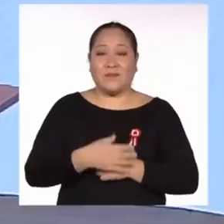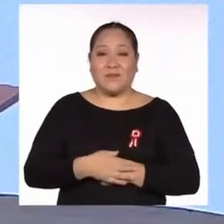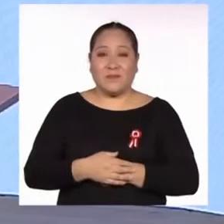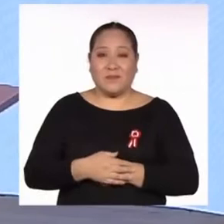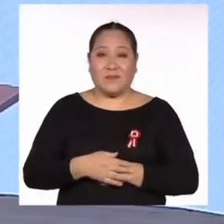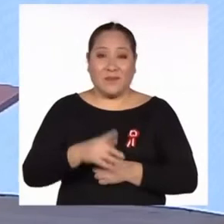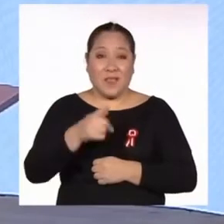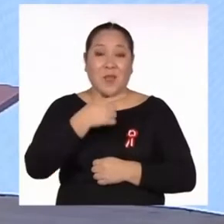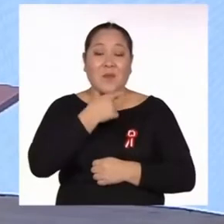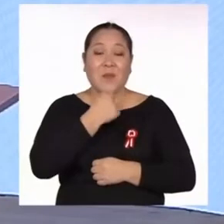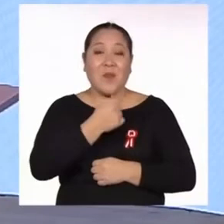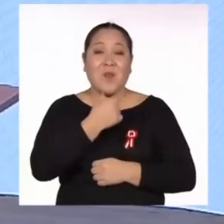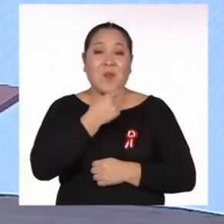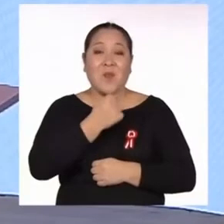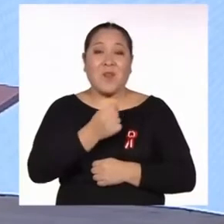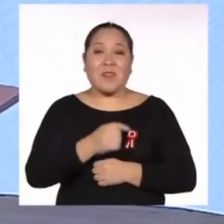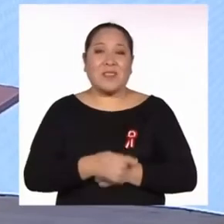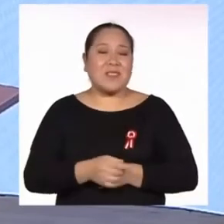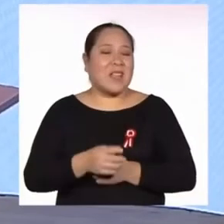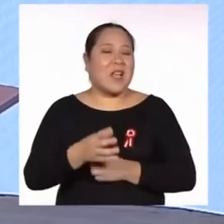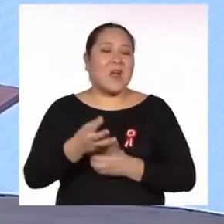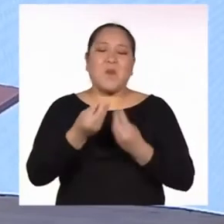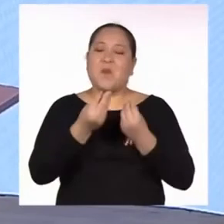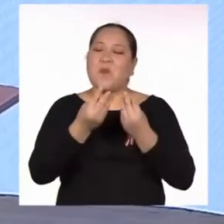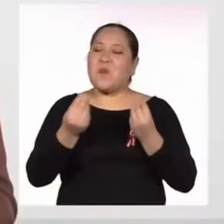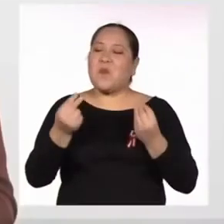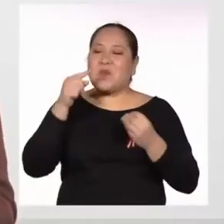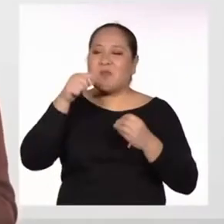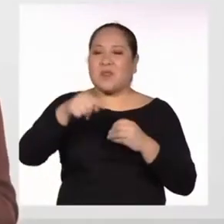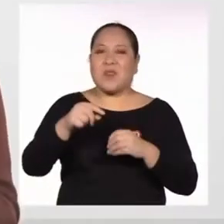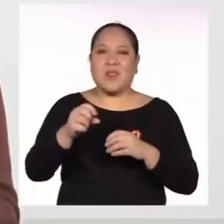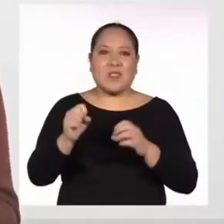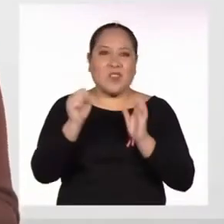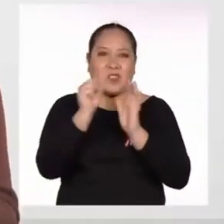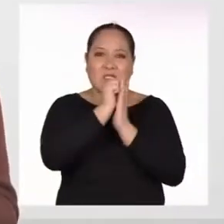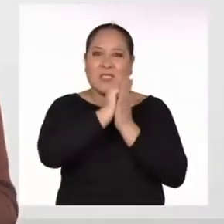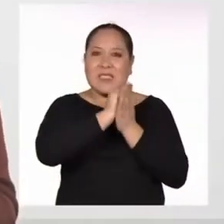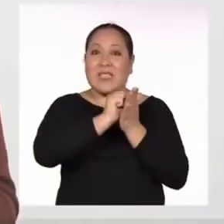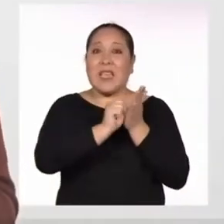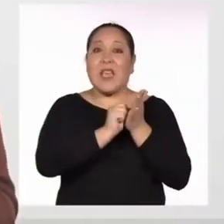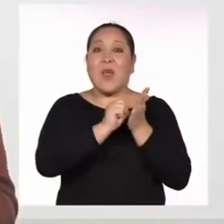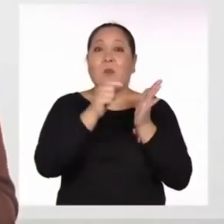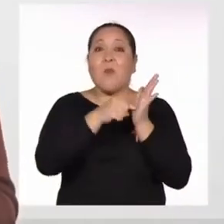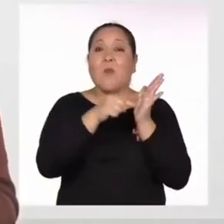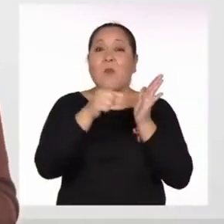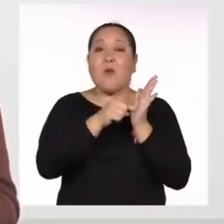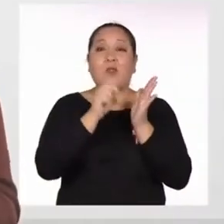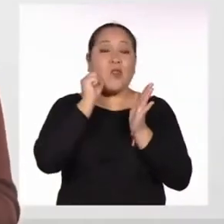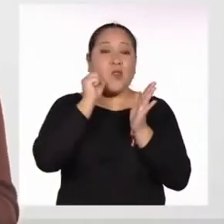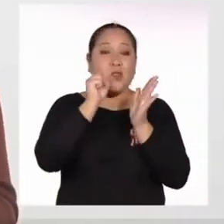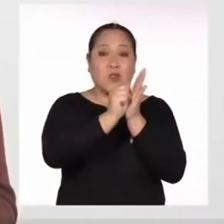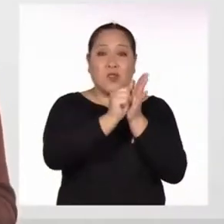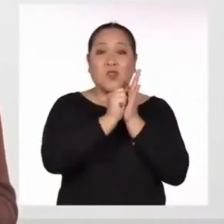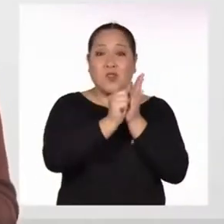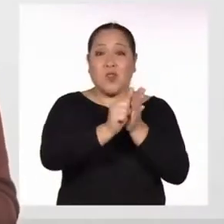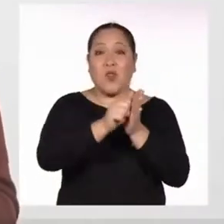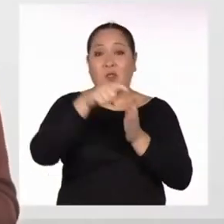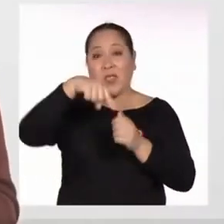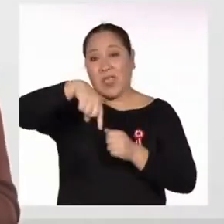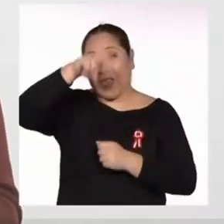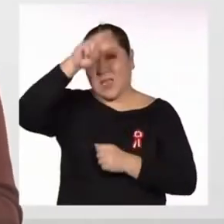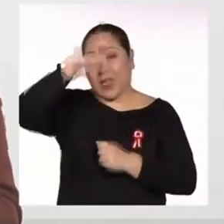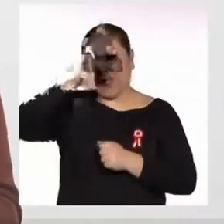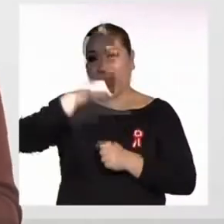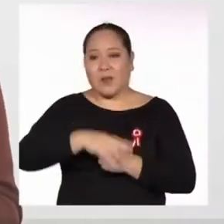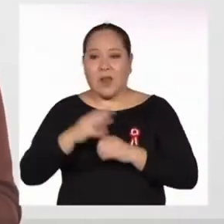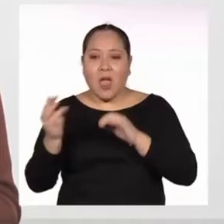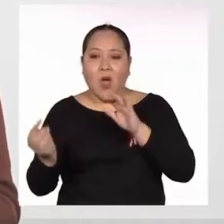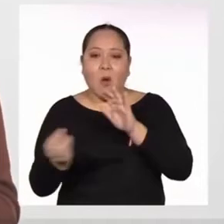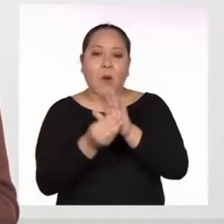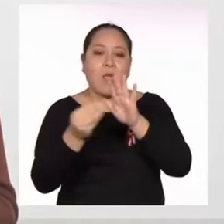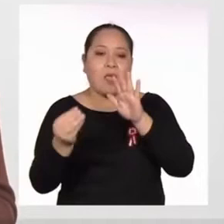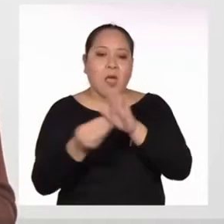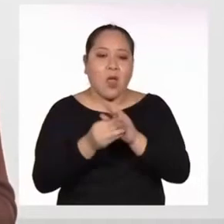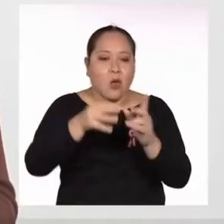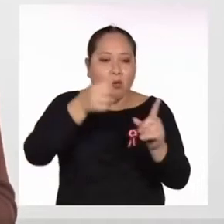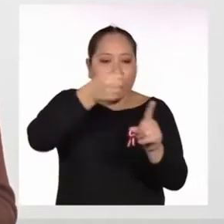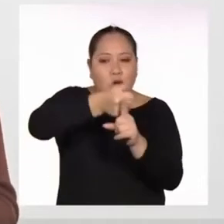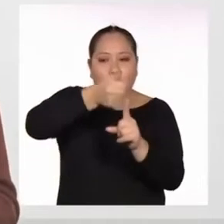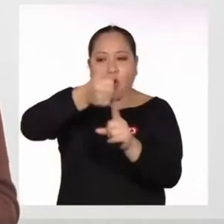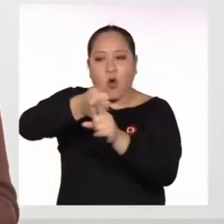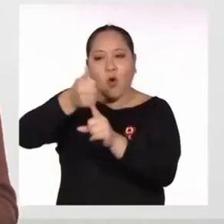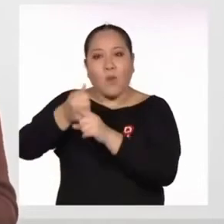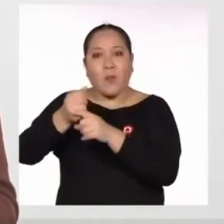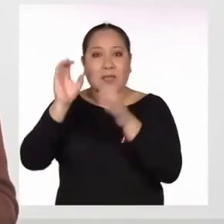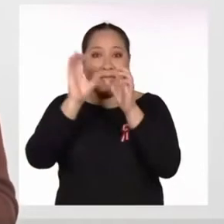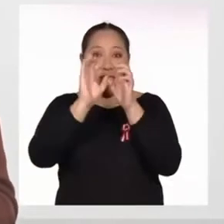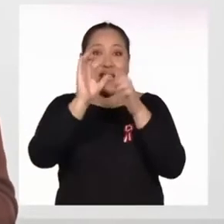me gustan mucho decimos los patrios al crearse los símbolos patrios les sumaron características a